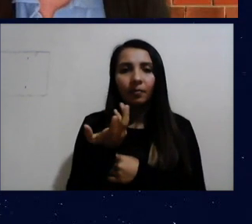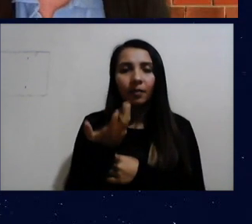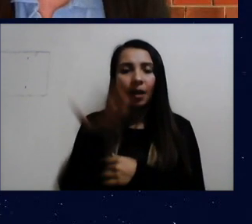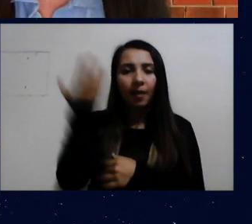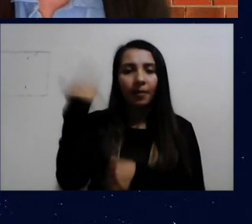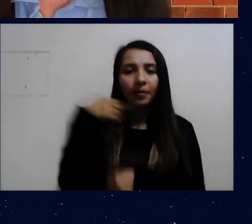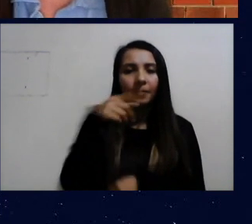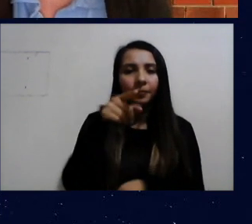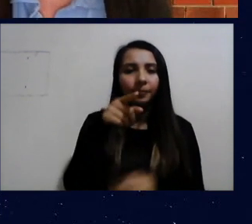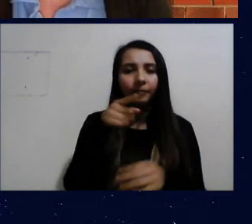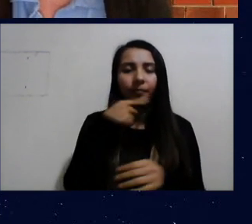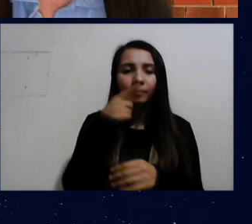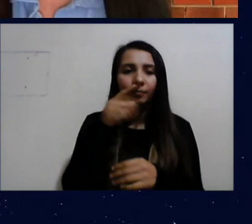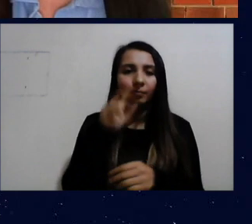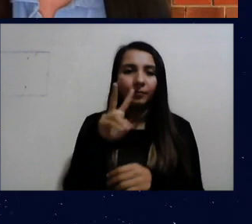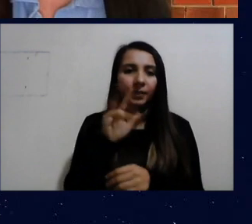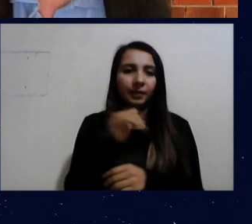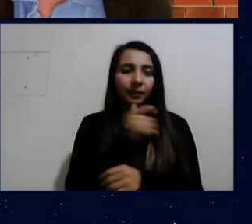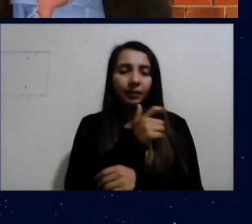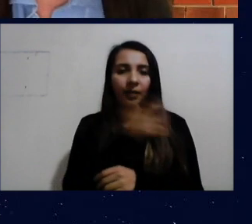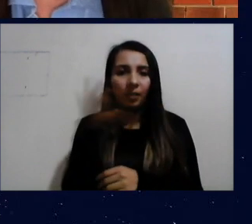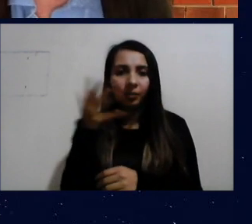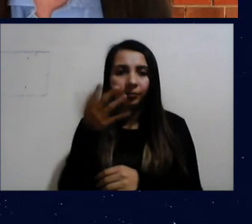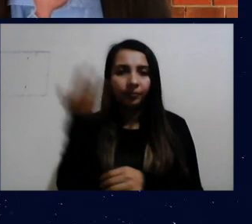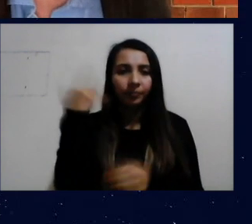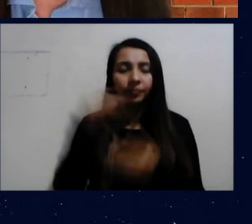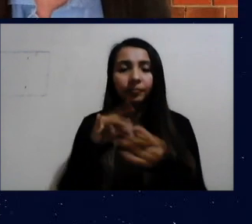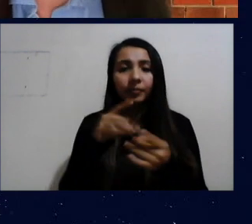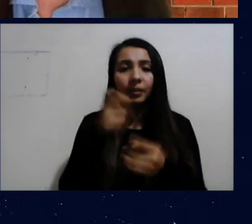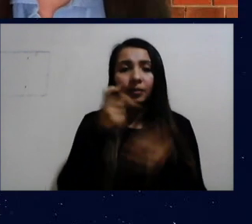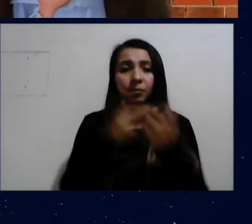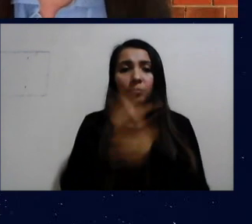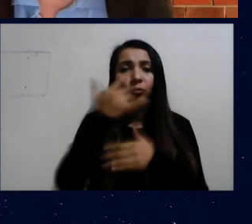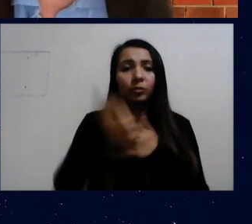están, ¿cuánto les ha costado?